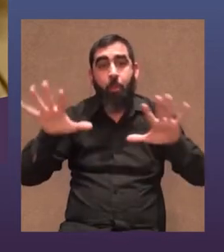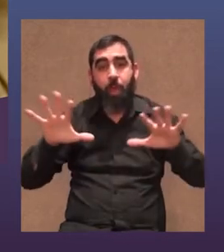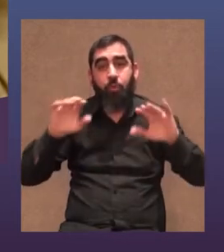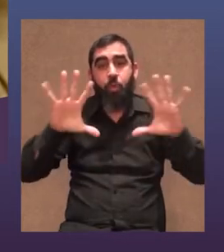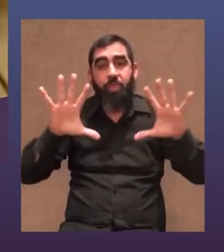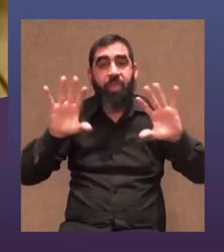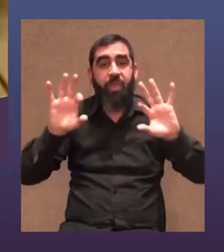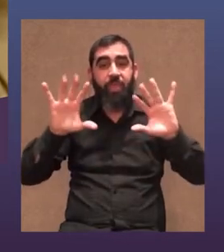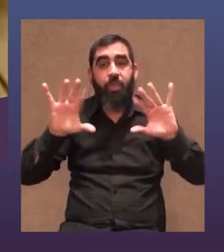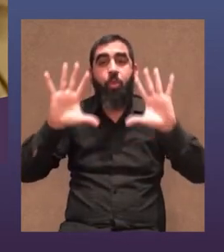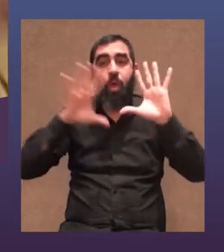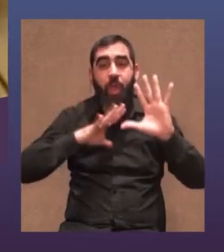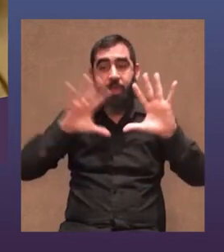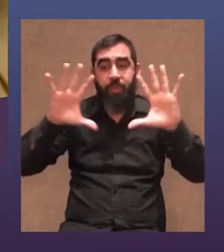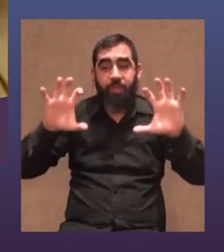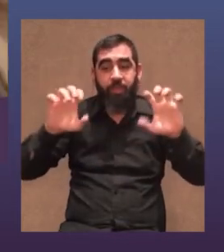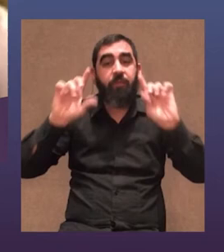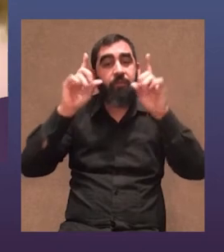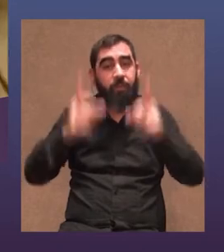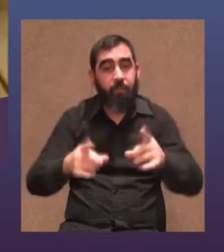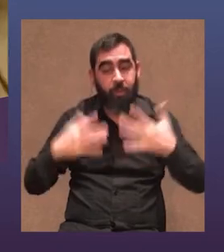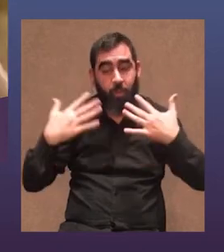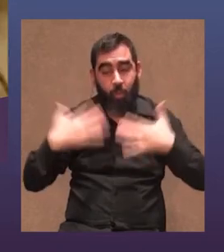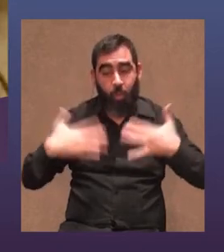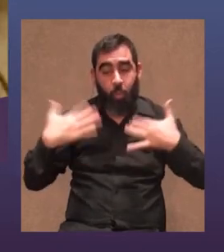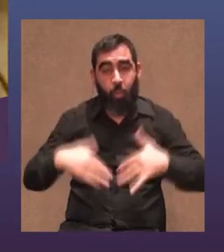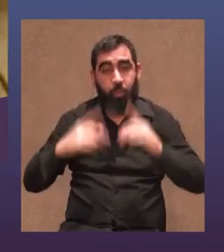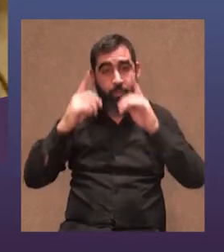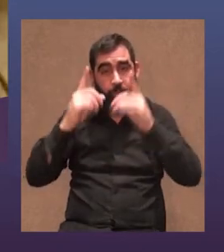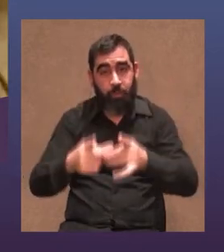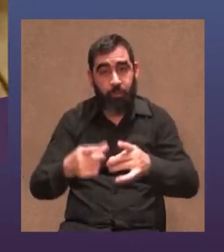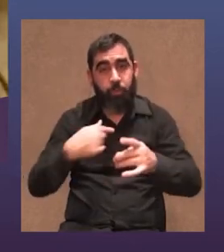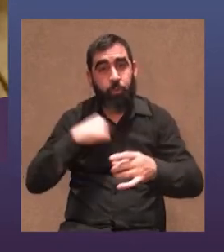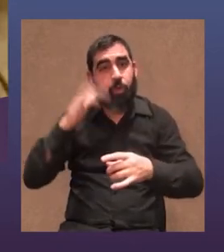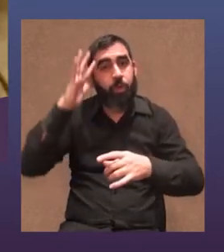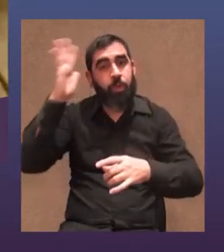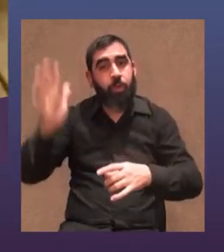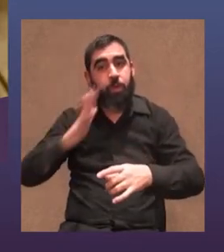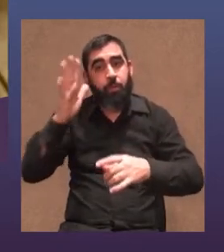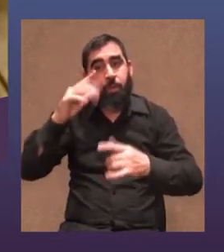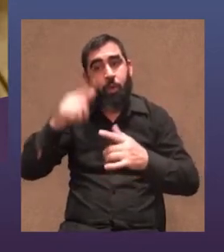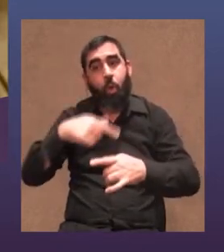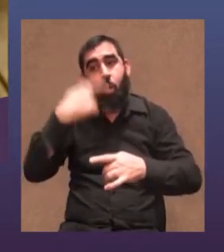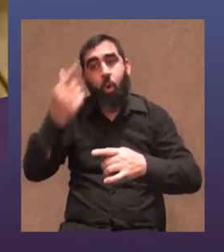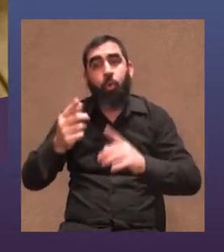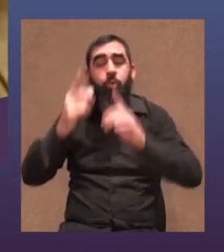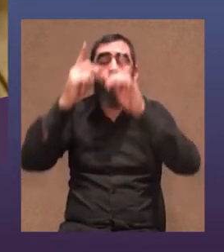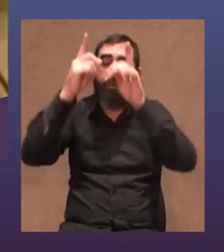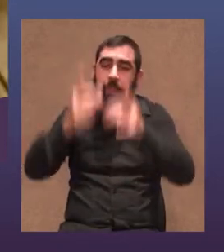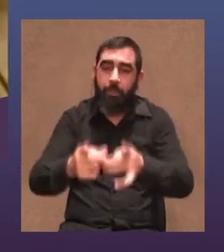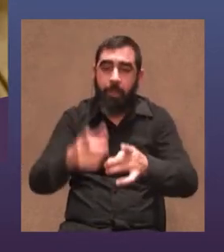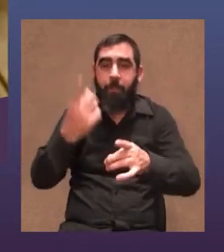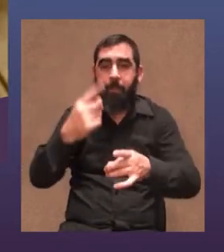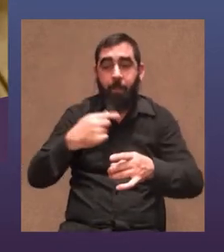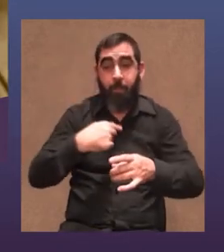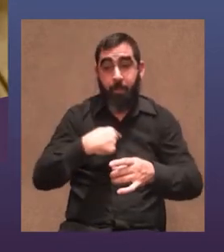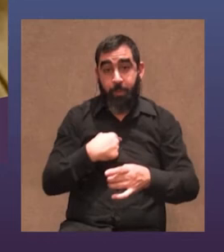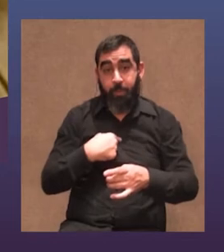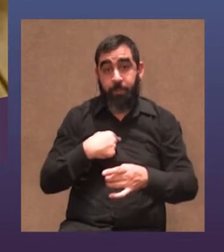dedos, tengo el cuerpo, yo supongo que los otros instrumentos también, pero para mí